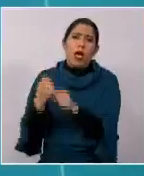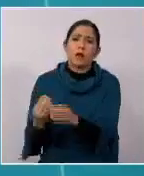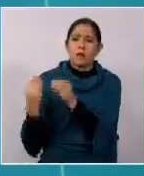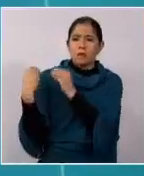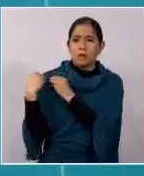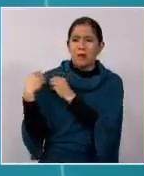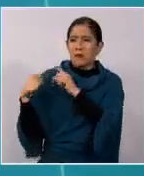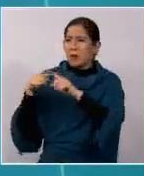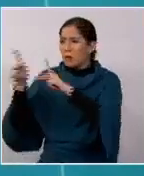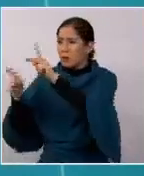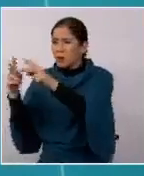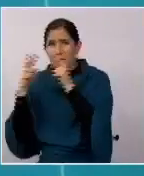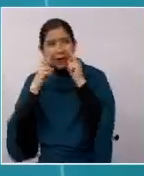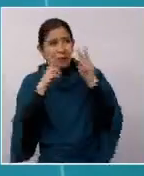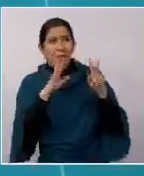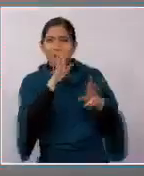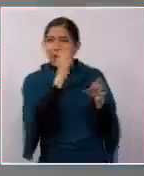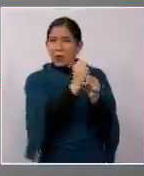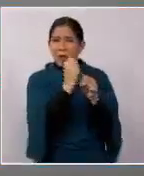La misma.